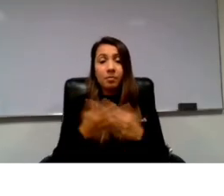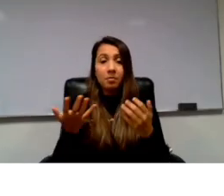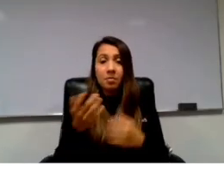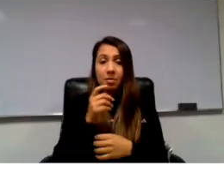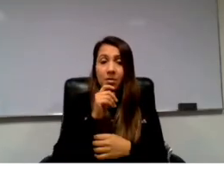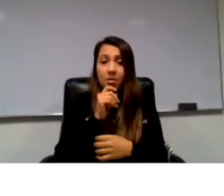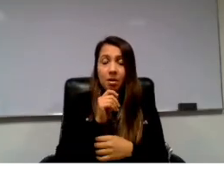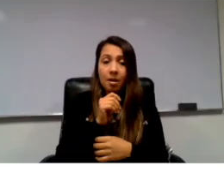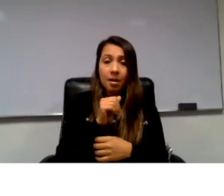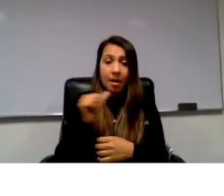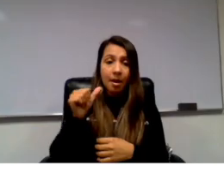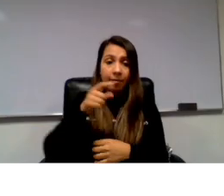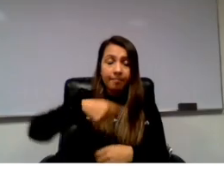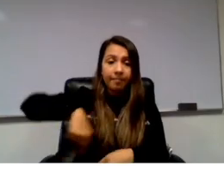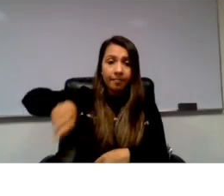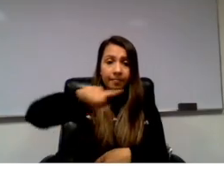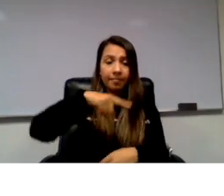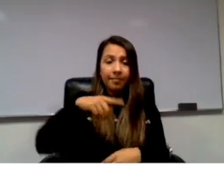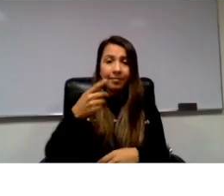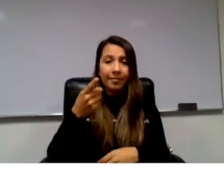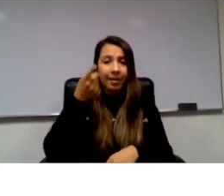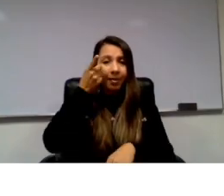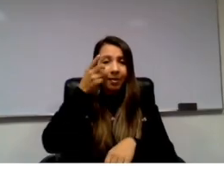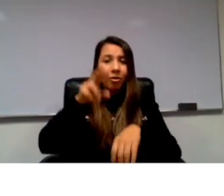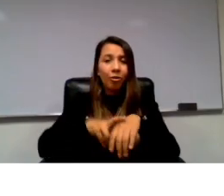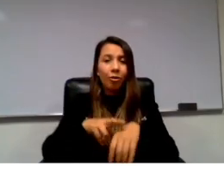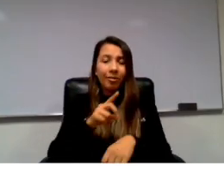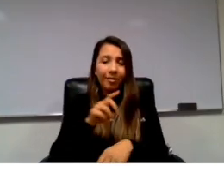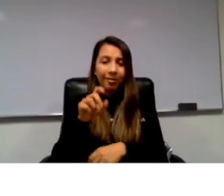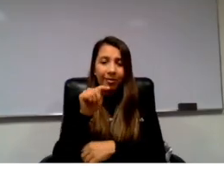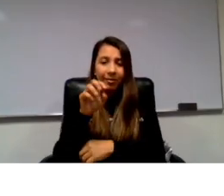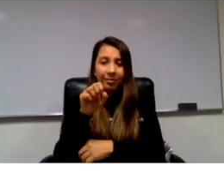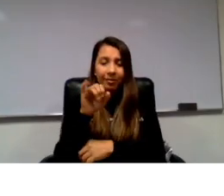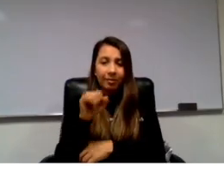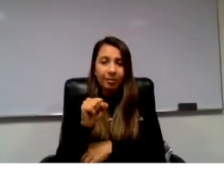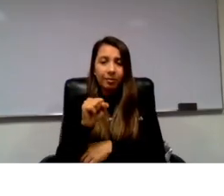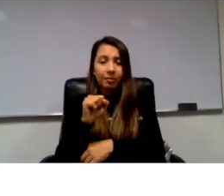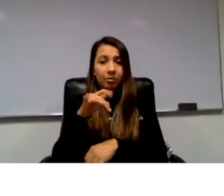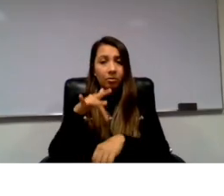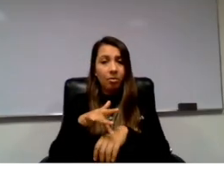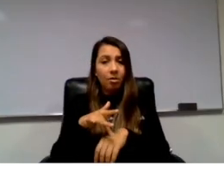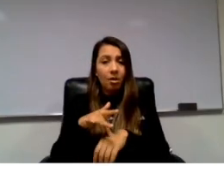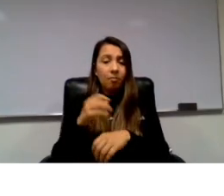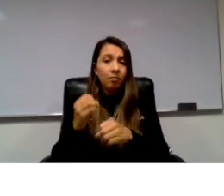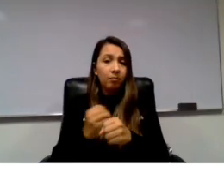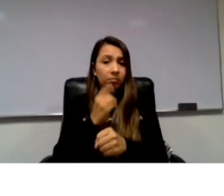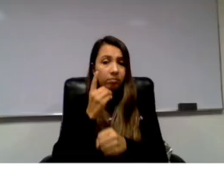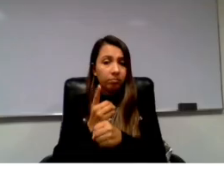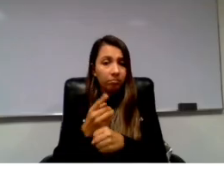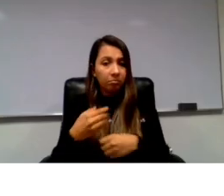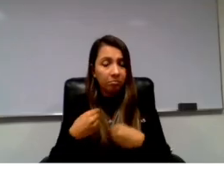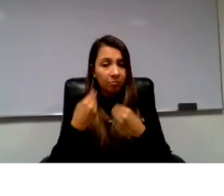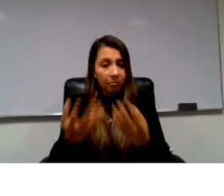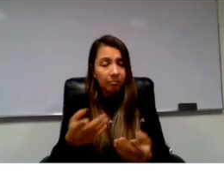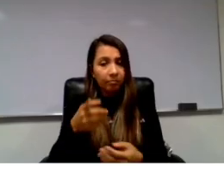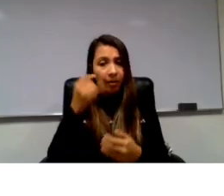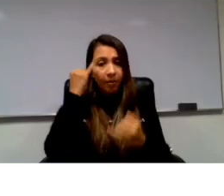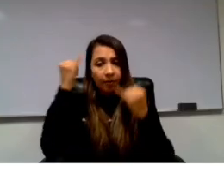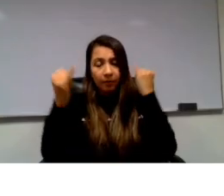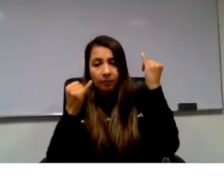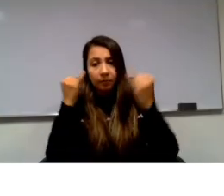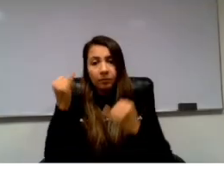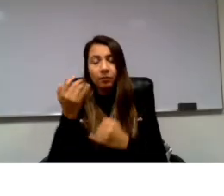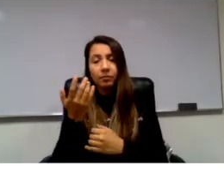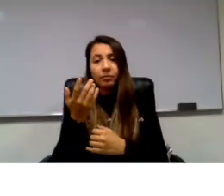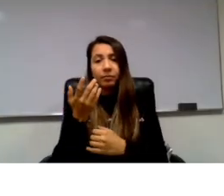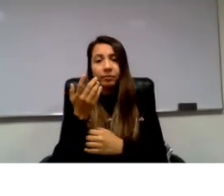y a los que estamos como, digamos, sus directores de tesis, nos toca también darles oportunidad a estas ideas, ¿no? No pensar